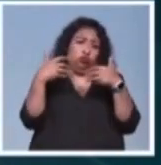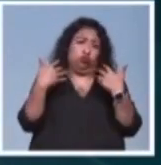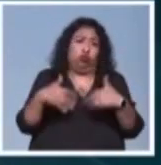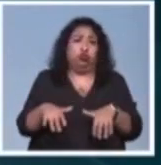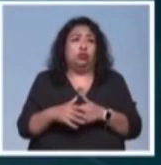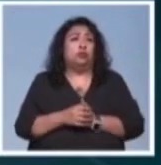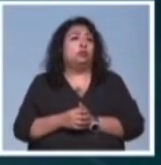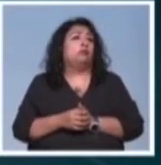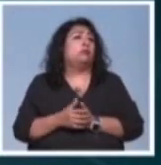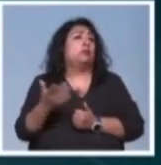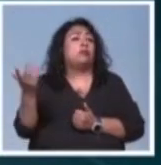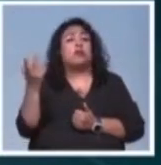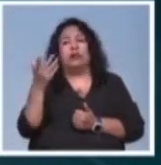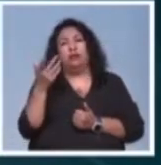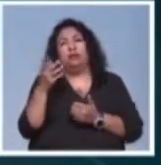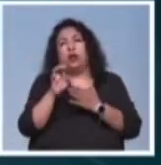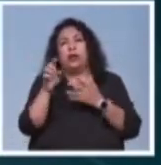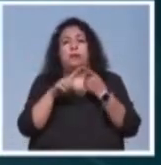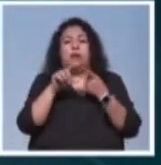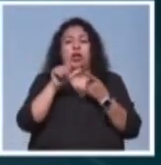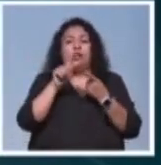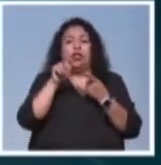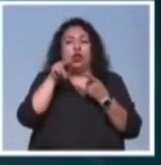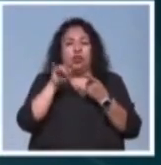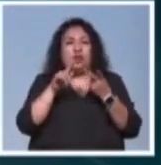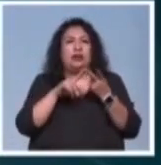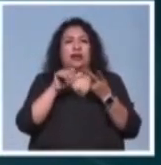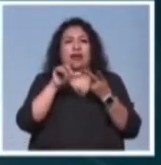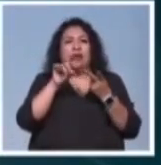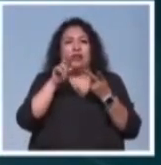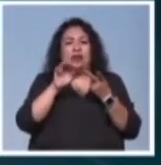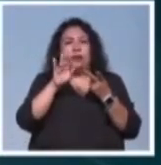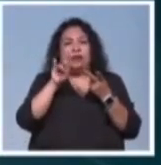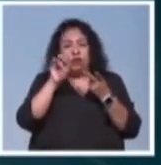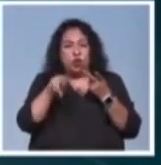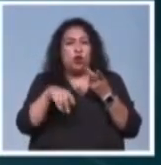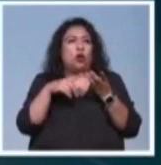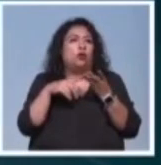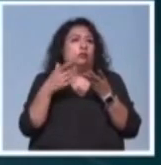artistas entre sus filas, como Antonin Artaud, el mismo André Breton, Paul Éluard,